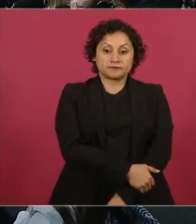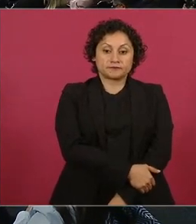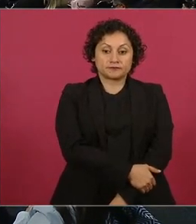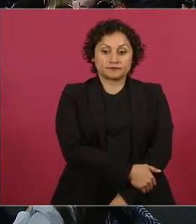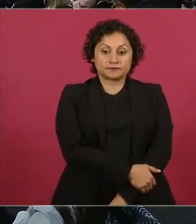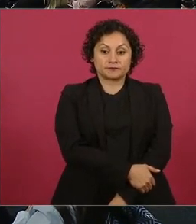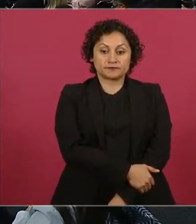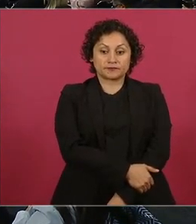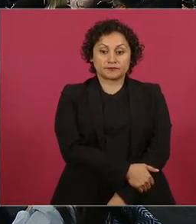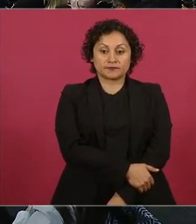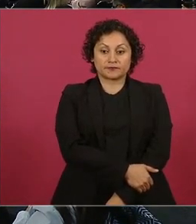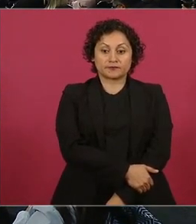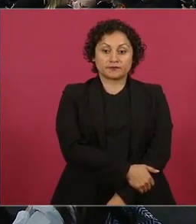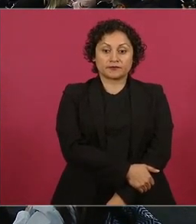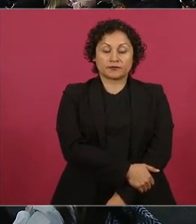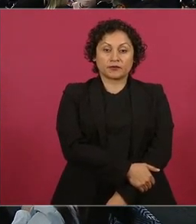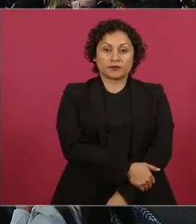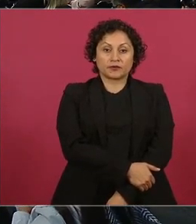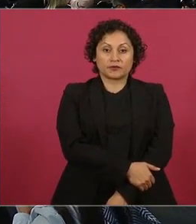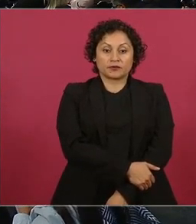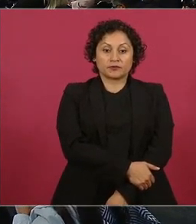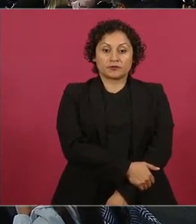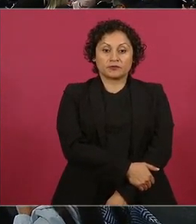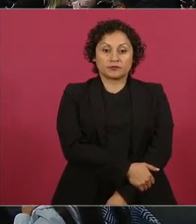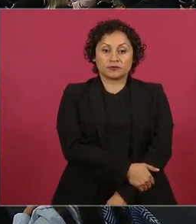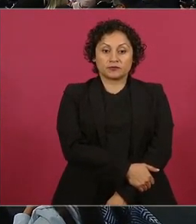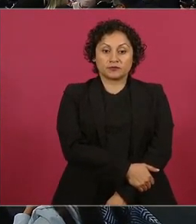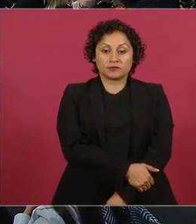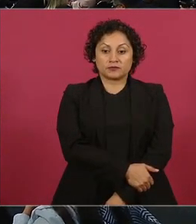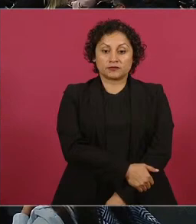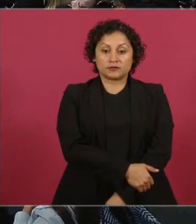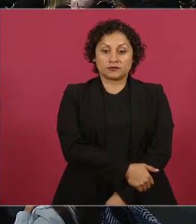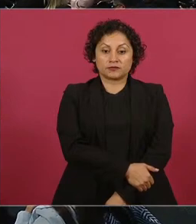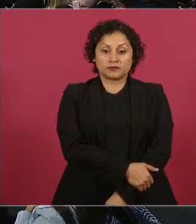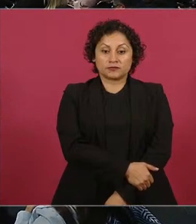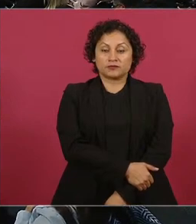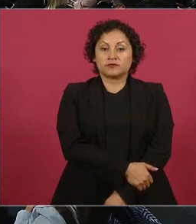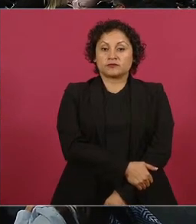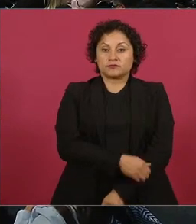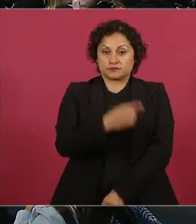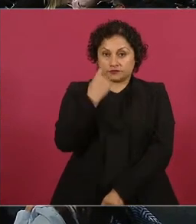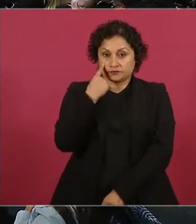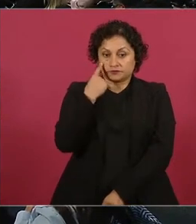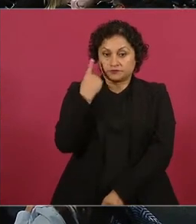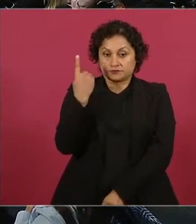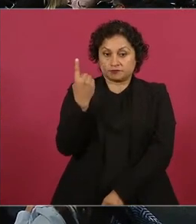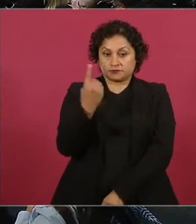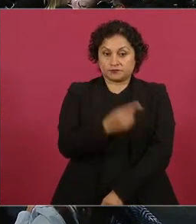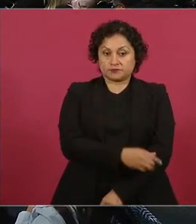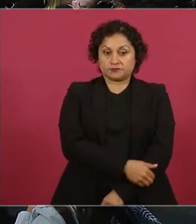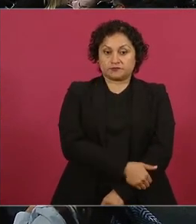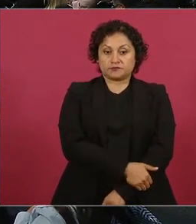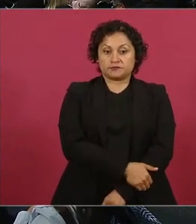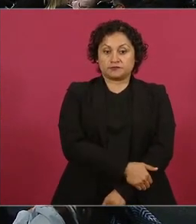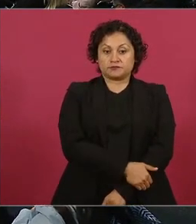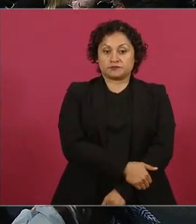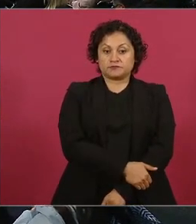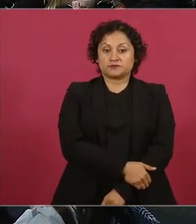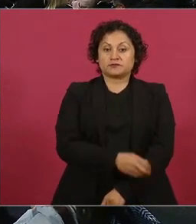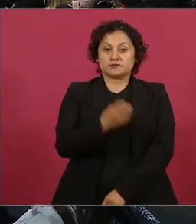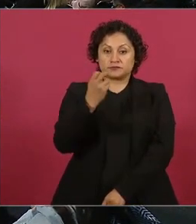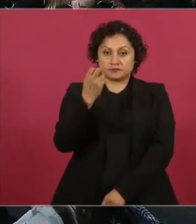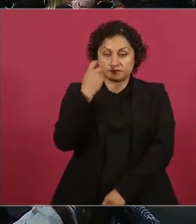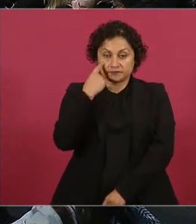Bueno, se está pensando, ahí está, pero no se ve, este es una